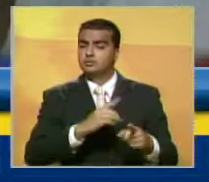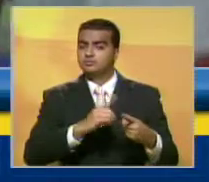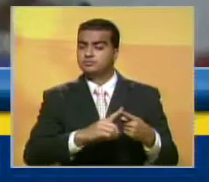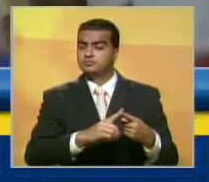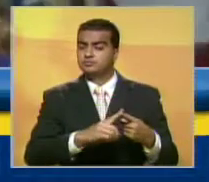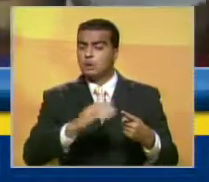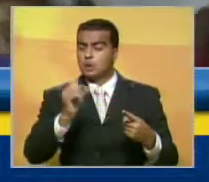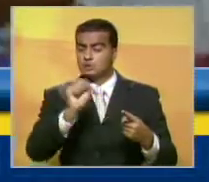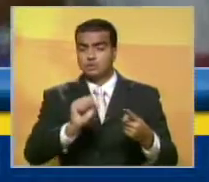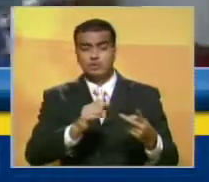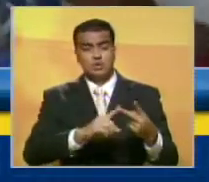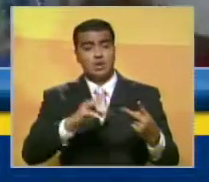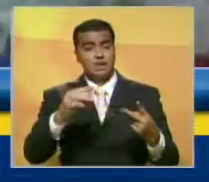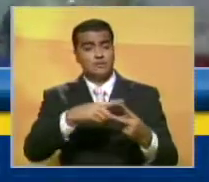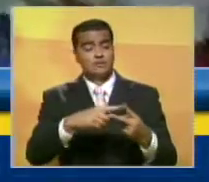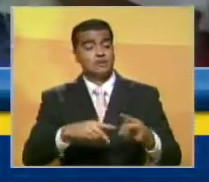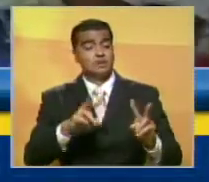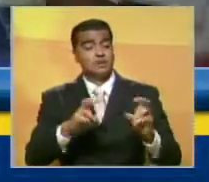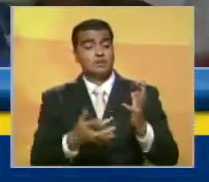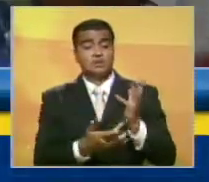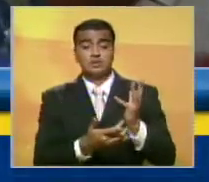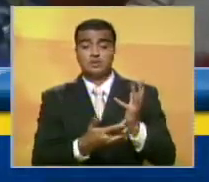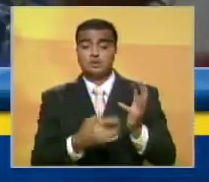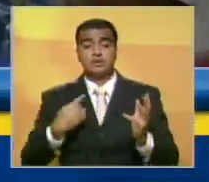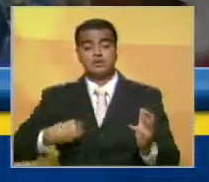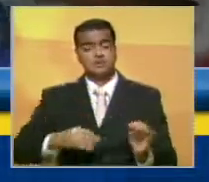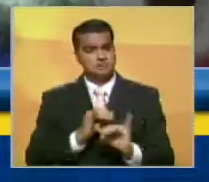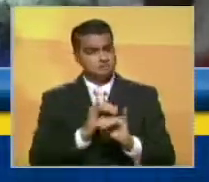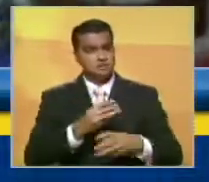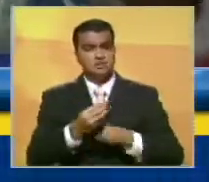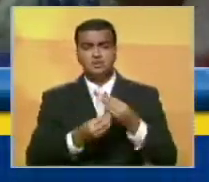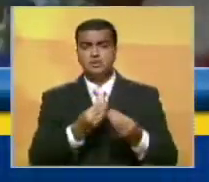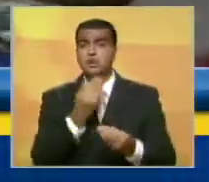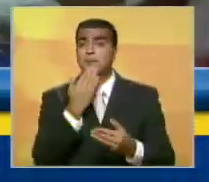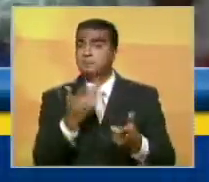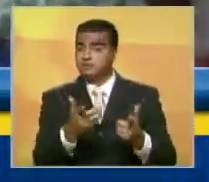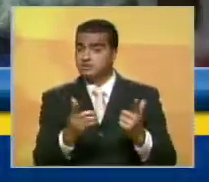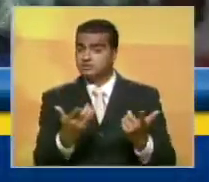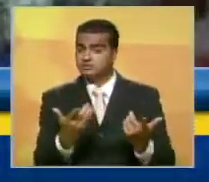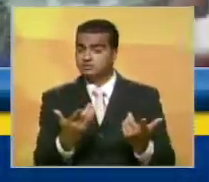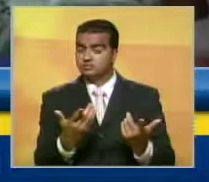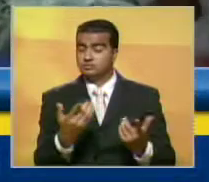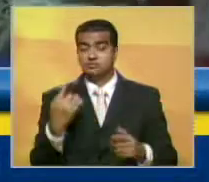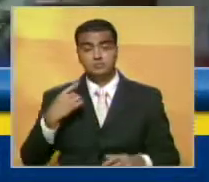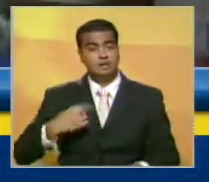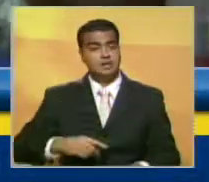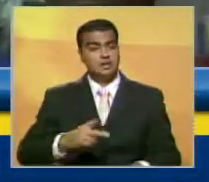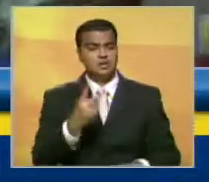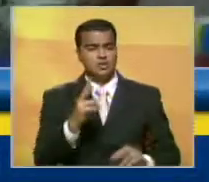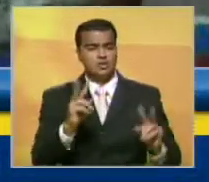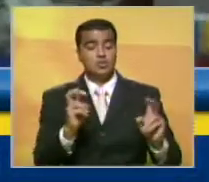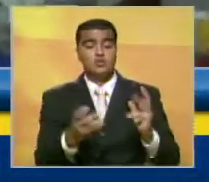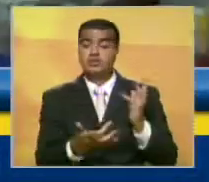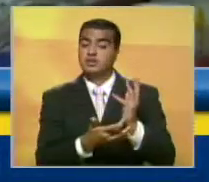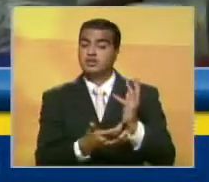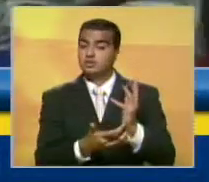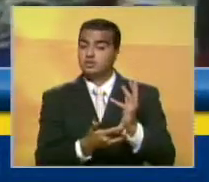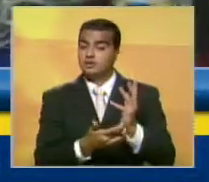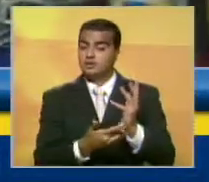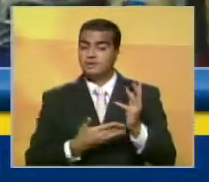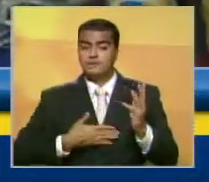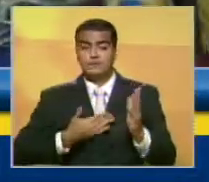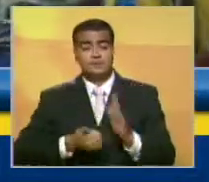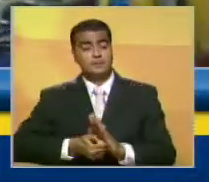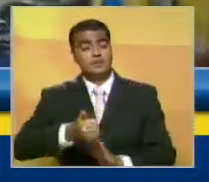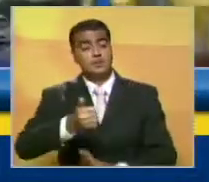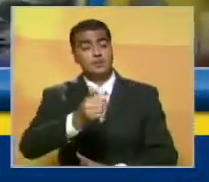de renovación de la tecnología que tienen. Ya ellos hicieron una solicitud para la adquisición de dos nuevas máquinas que va a poder